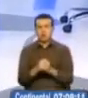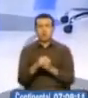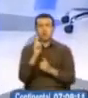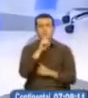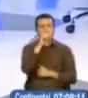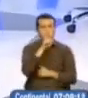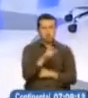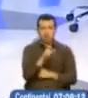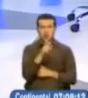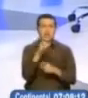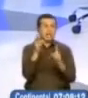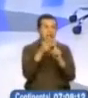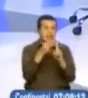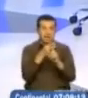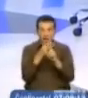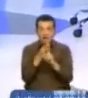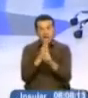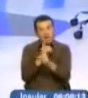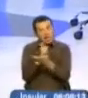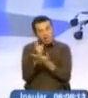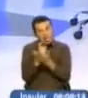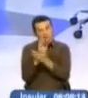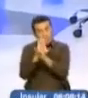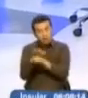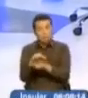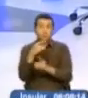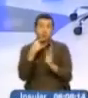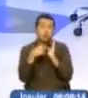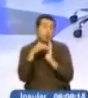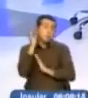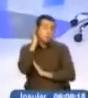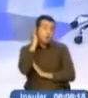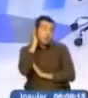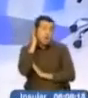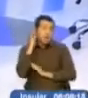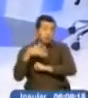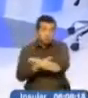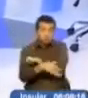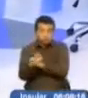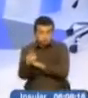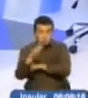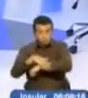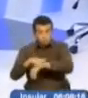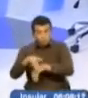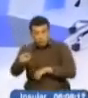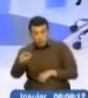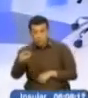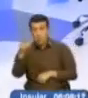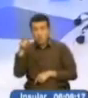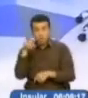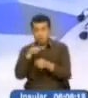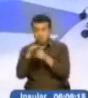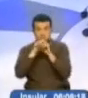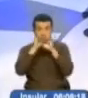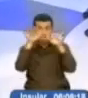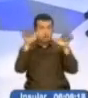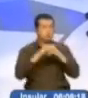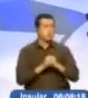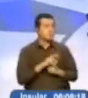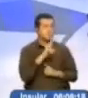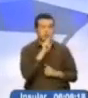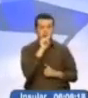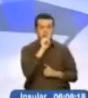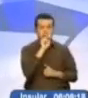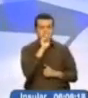redes, masacrado en internet, esta chica en este caso, claro, es otro con el que no tengo ninguna sensibilidad. Ramiro Aguilar, que por lo